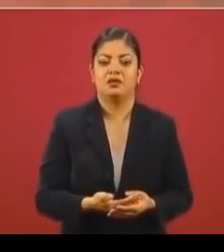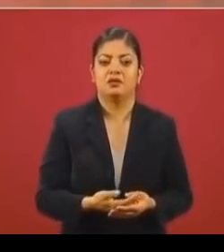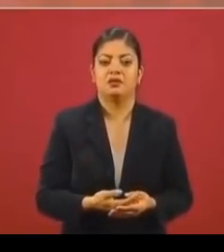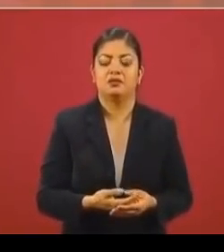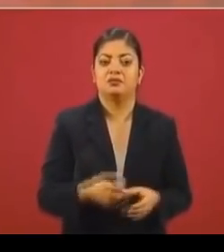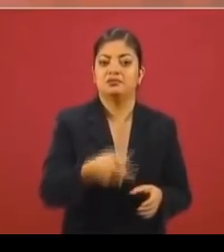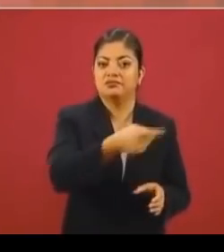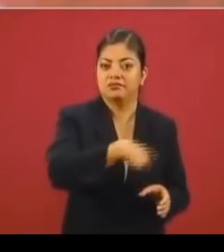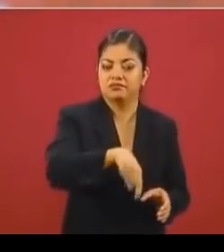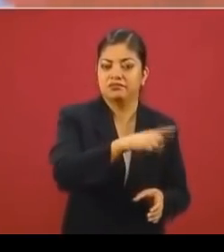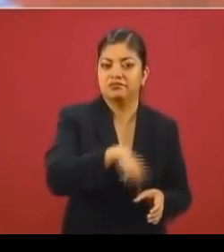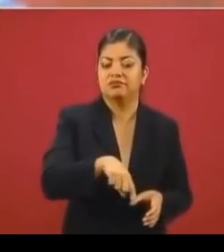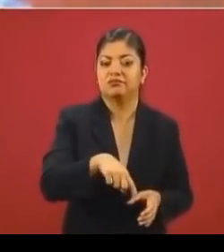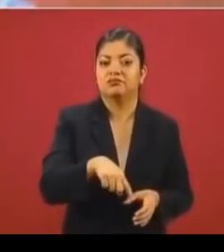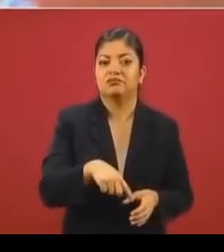que tengan